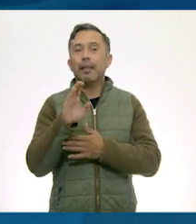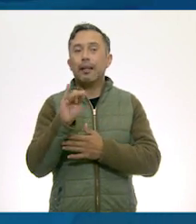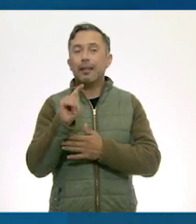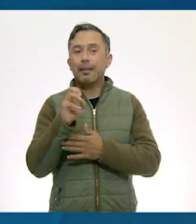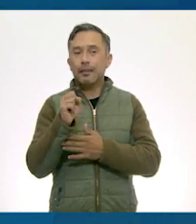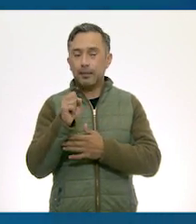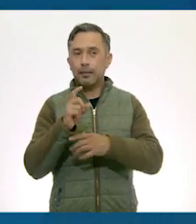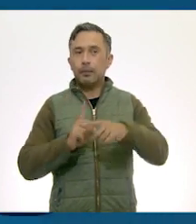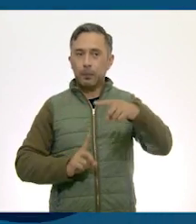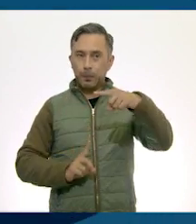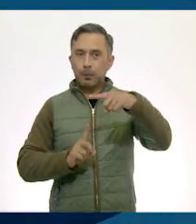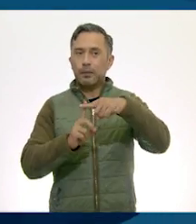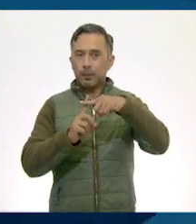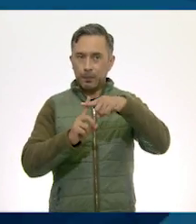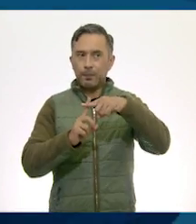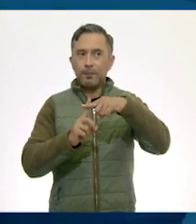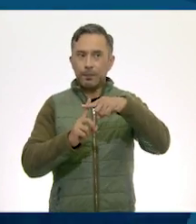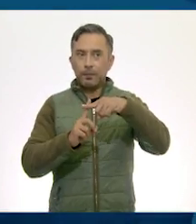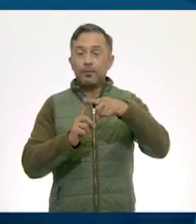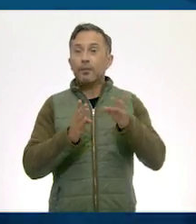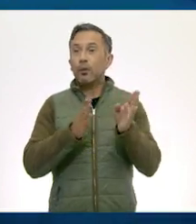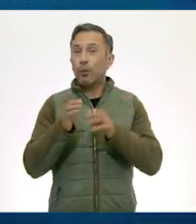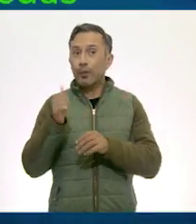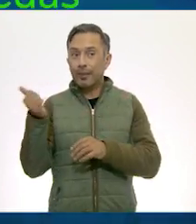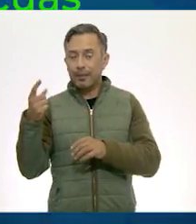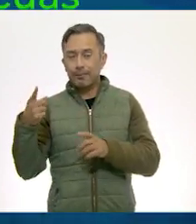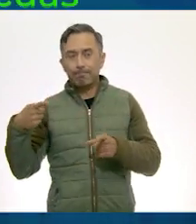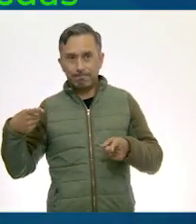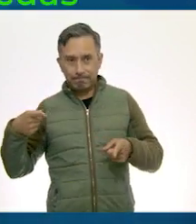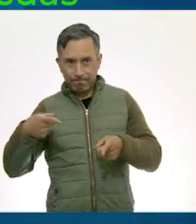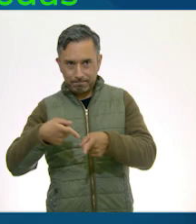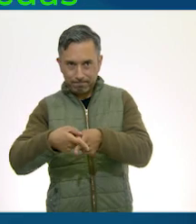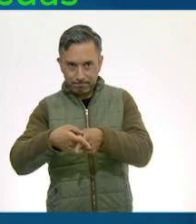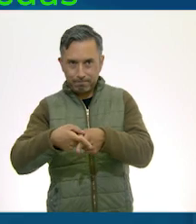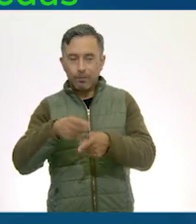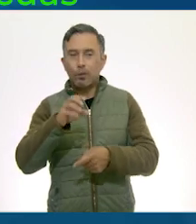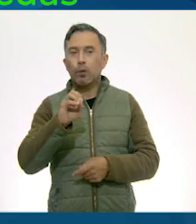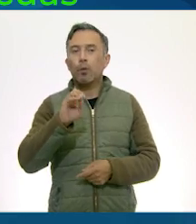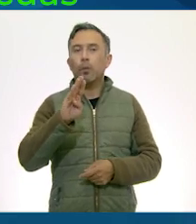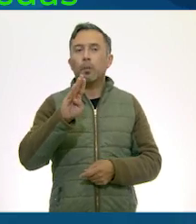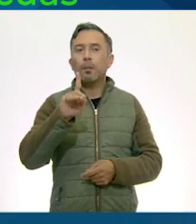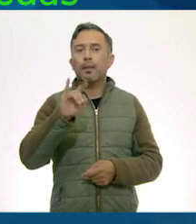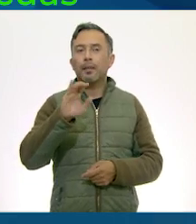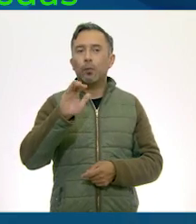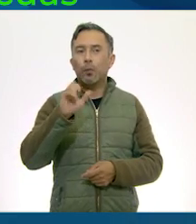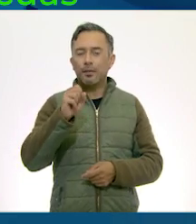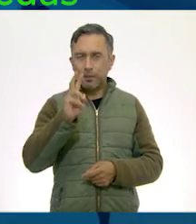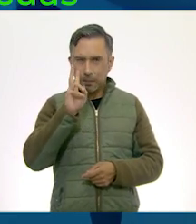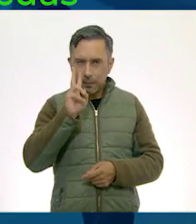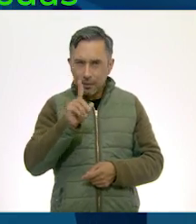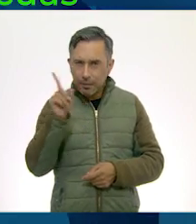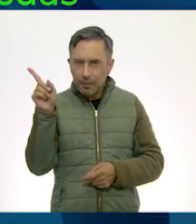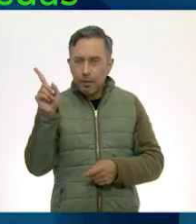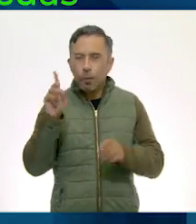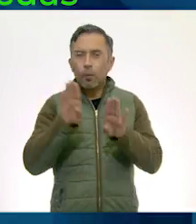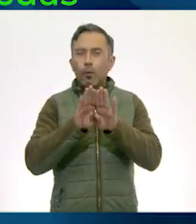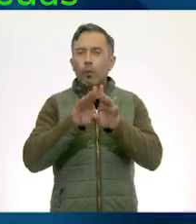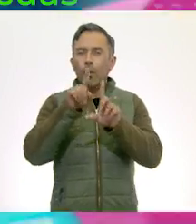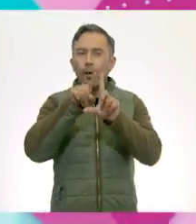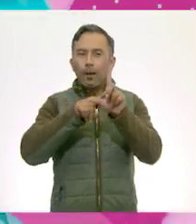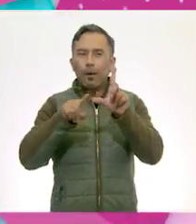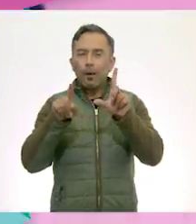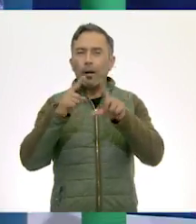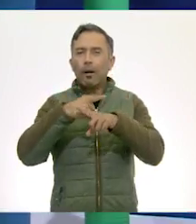y estas son secantes oblicuas. Observen los ángulos que se forman.